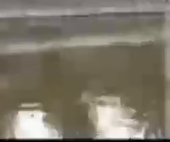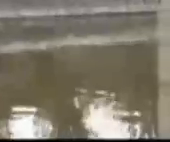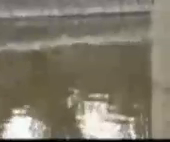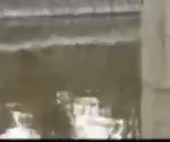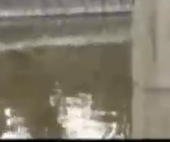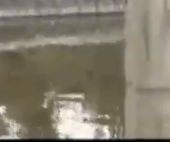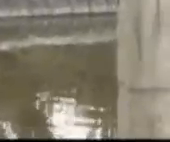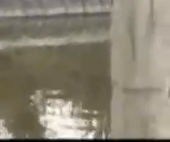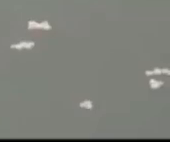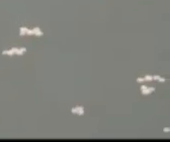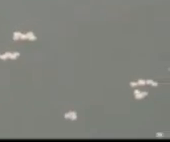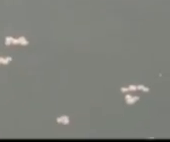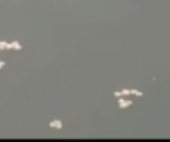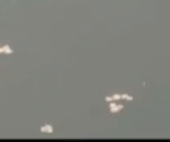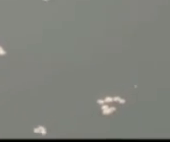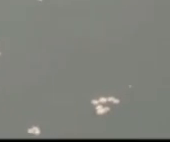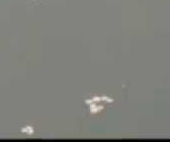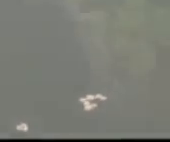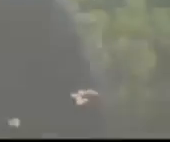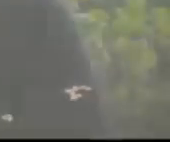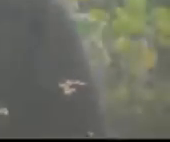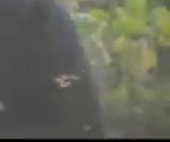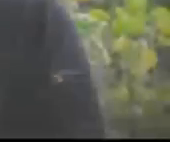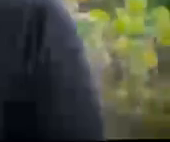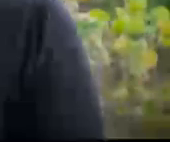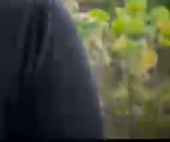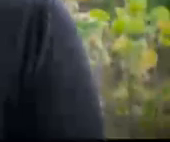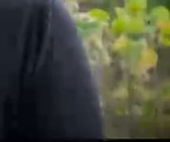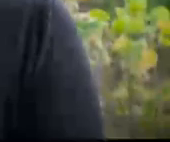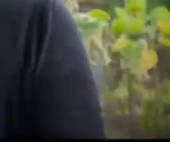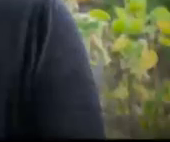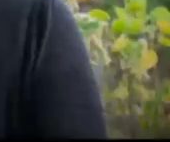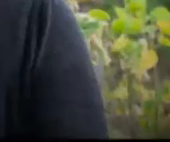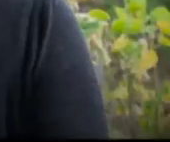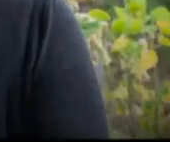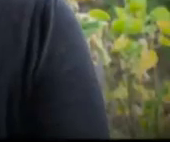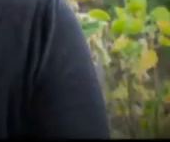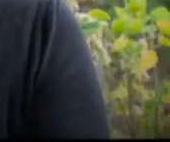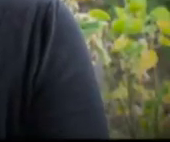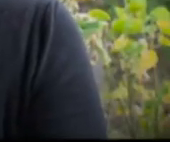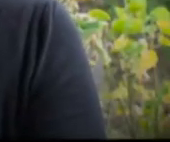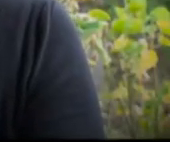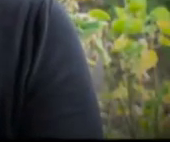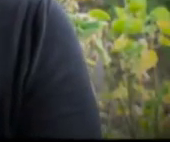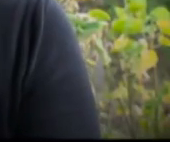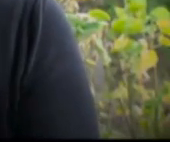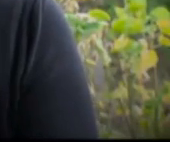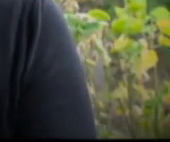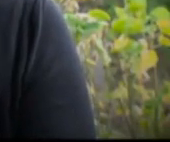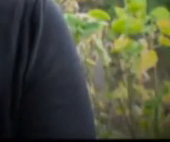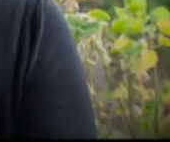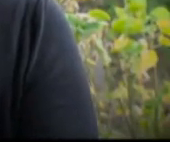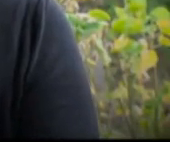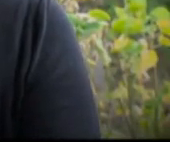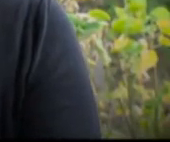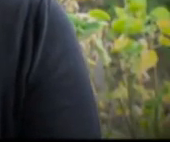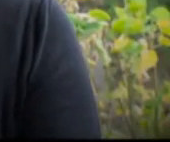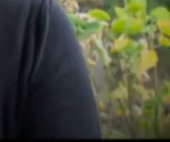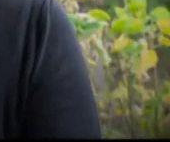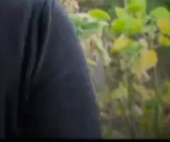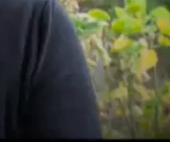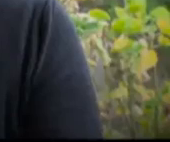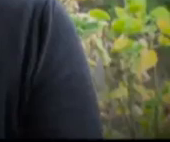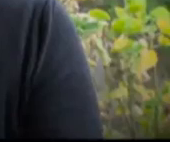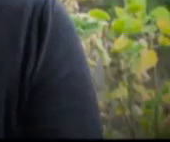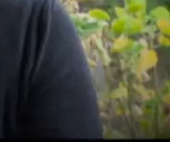también a lo que es la piscicultura. Deseando y apoyando que siga la revolución, porque si es que no continúa la revolución, haremos